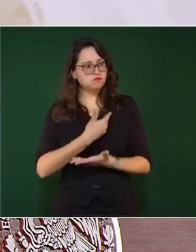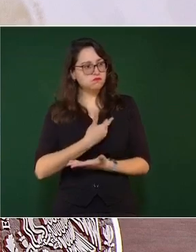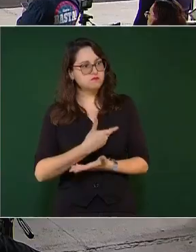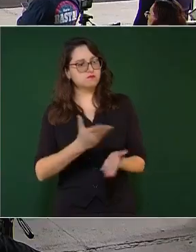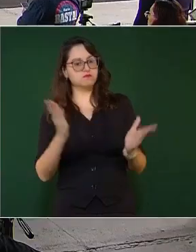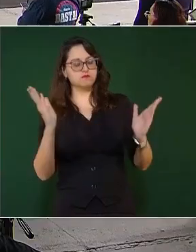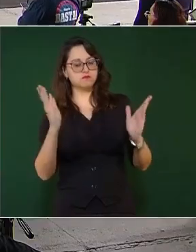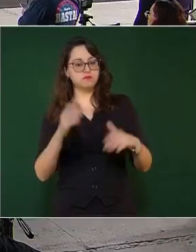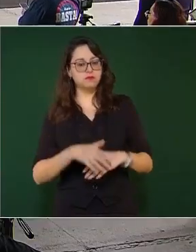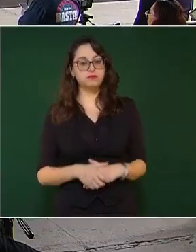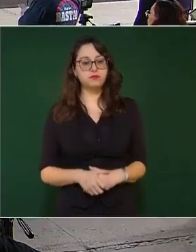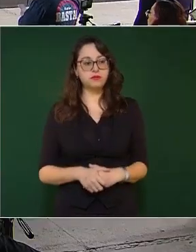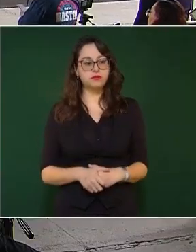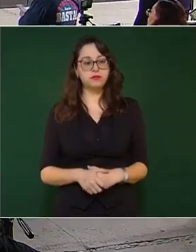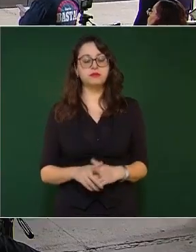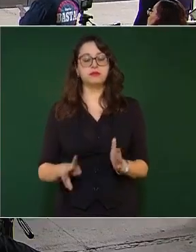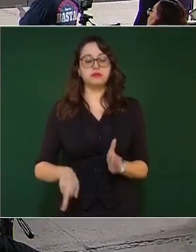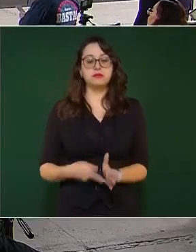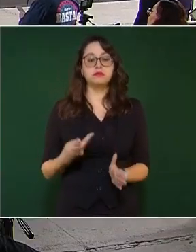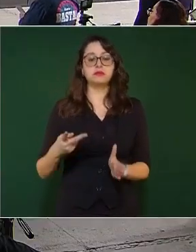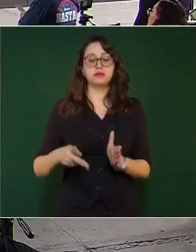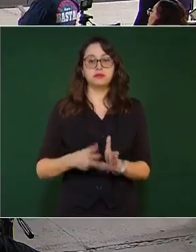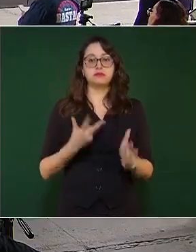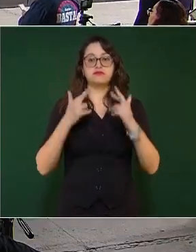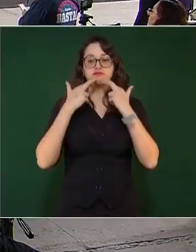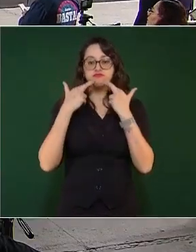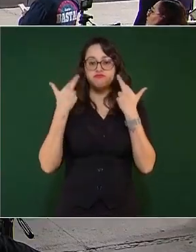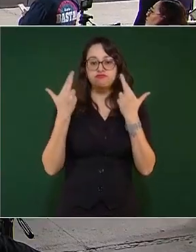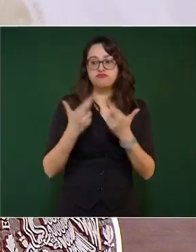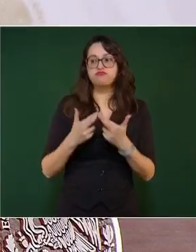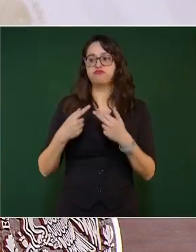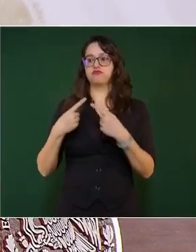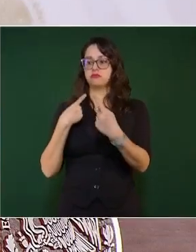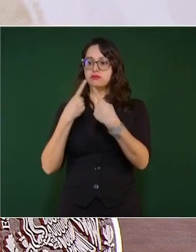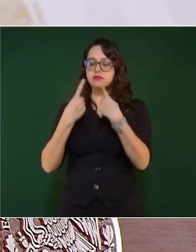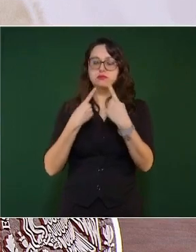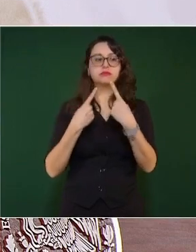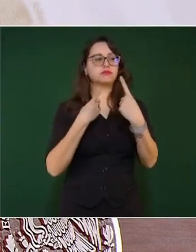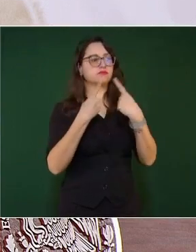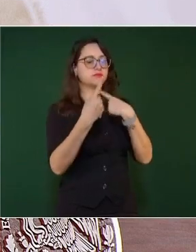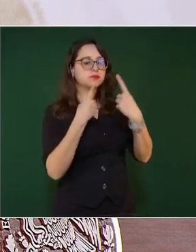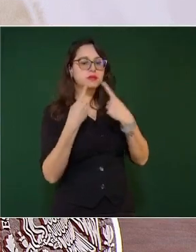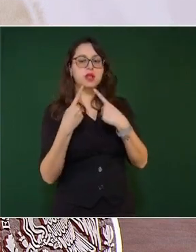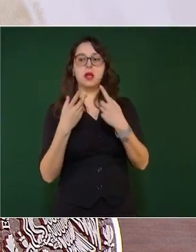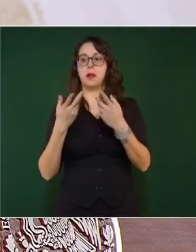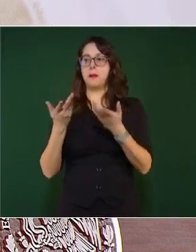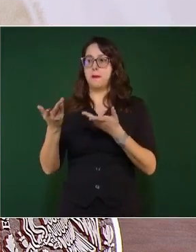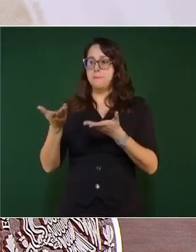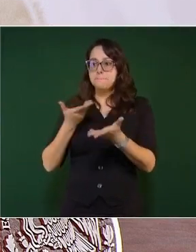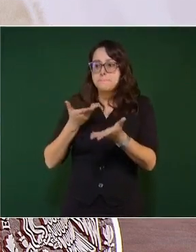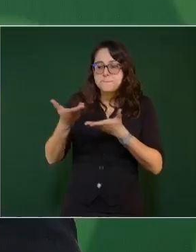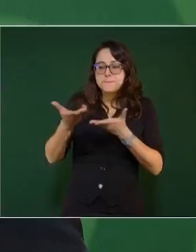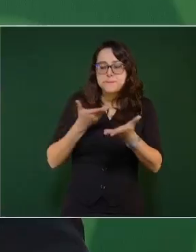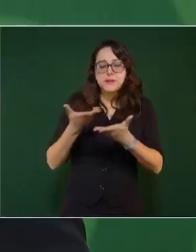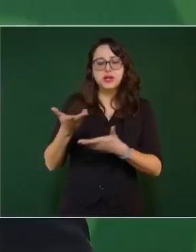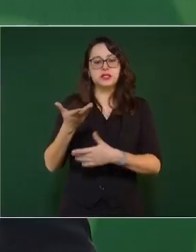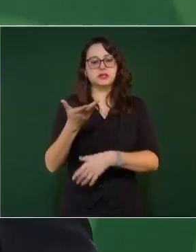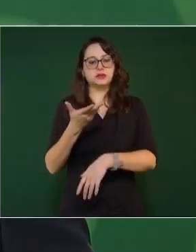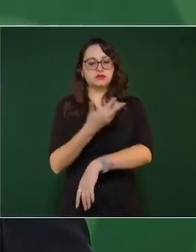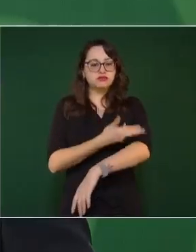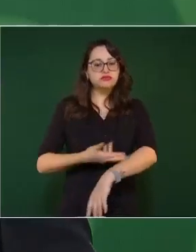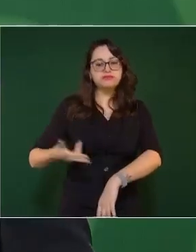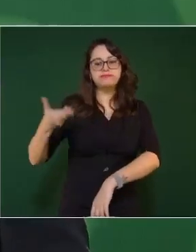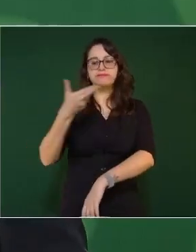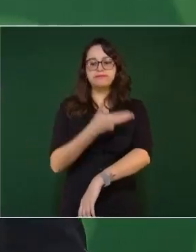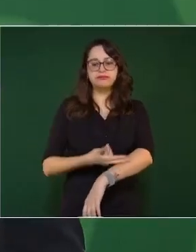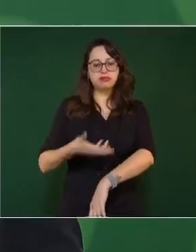tenido muchas reuniones técnicas para revisar y para coordinar los